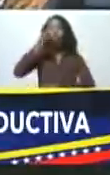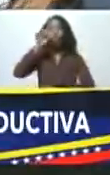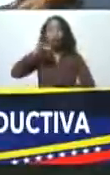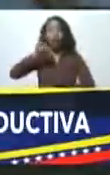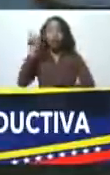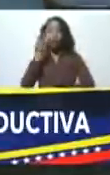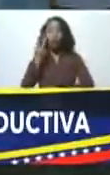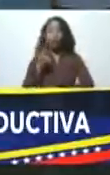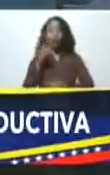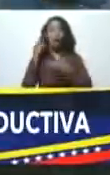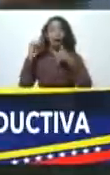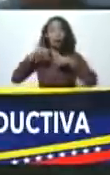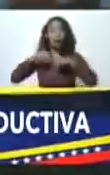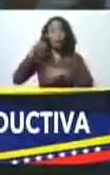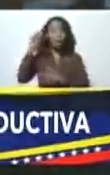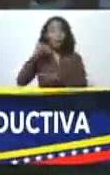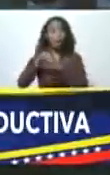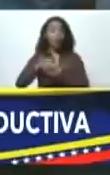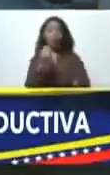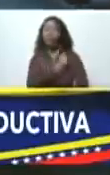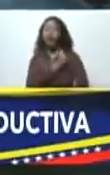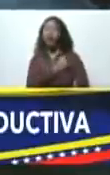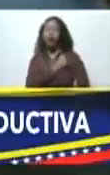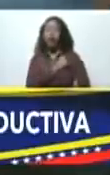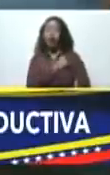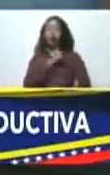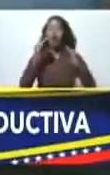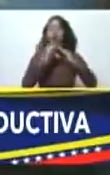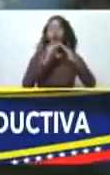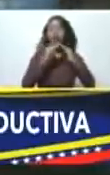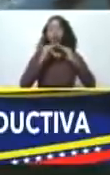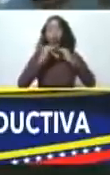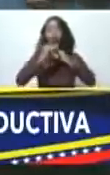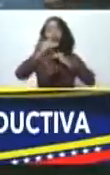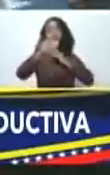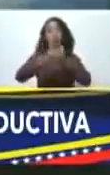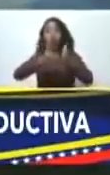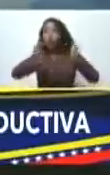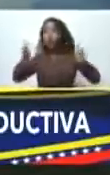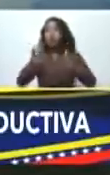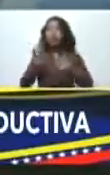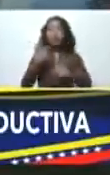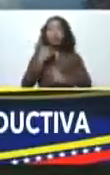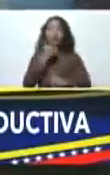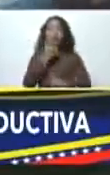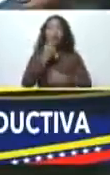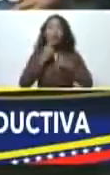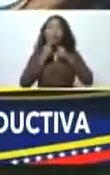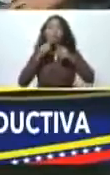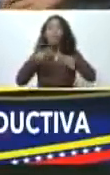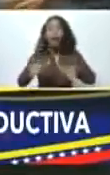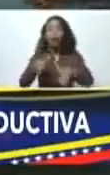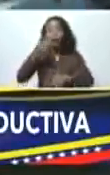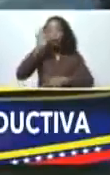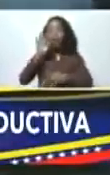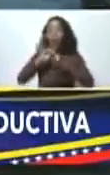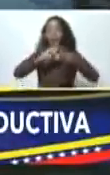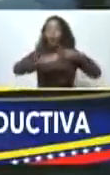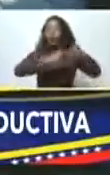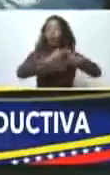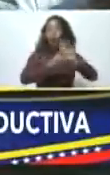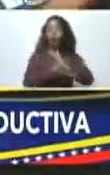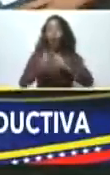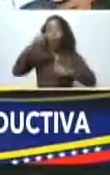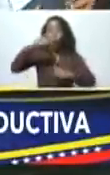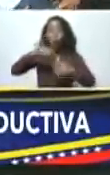fue justamente en Miranda, acá en Chacao, en las haciendas de Chacao. Prácticamente se perdió la producción de café y hoy estamos sembrando más